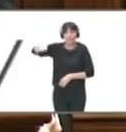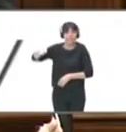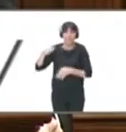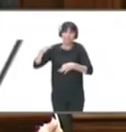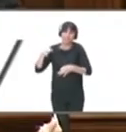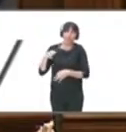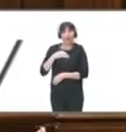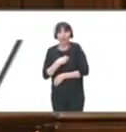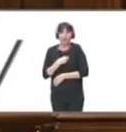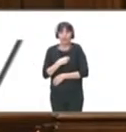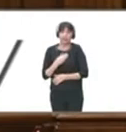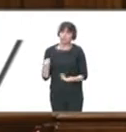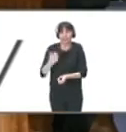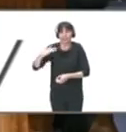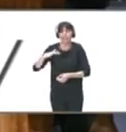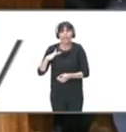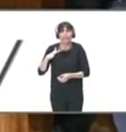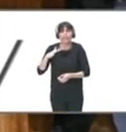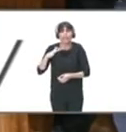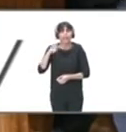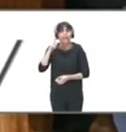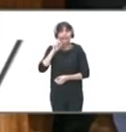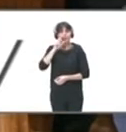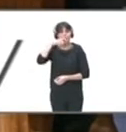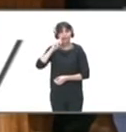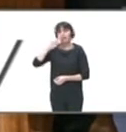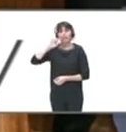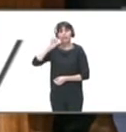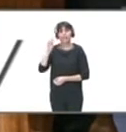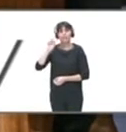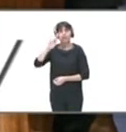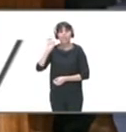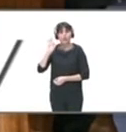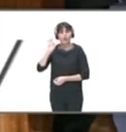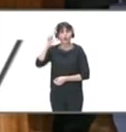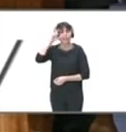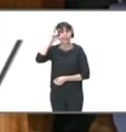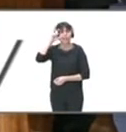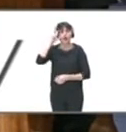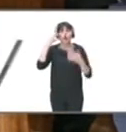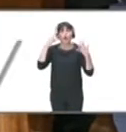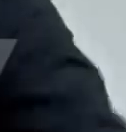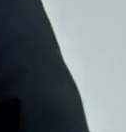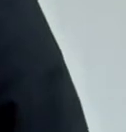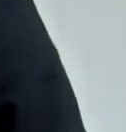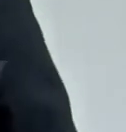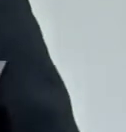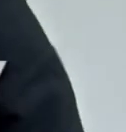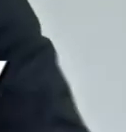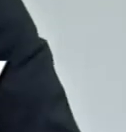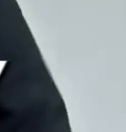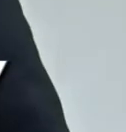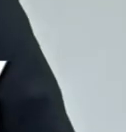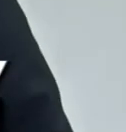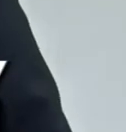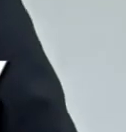rodríguez que vaticina un acuerdo de gobierno entre coalición canaria y partido popular amenaza con promover cambios para la ley electoral vamos a promover